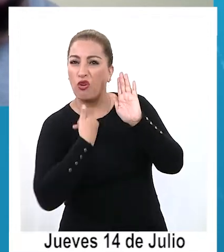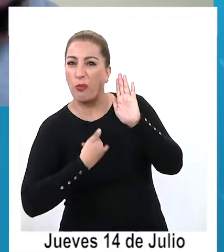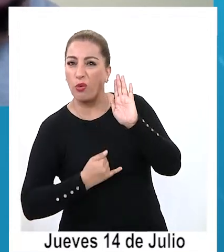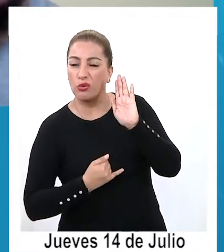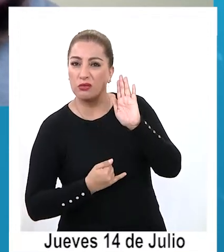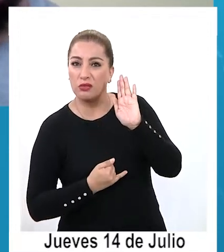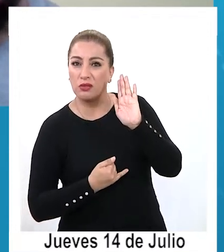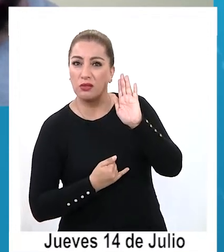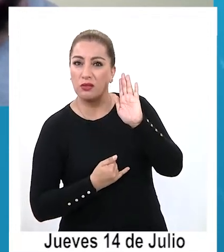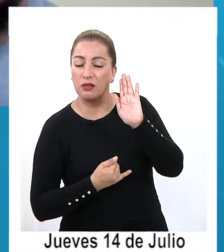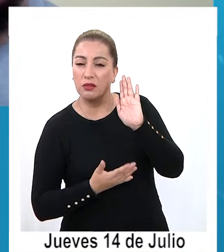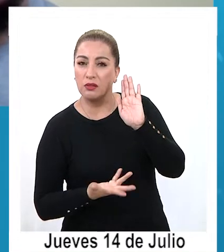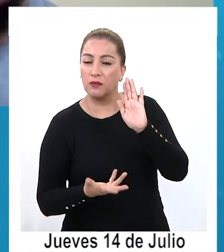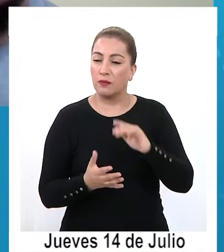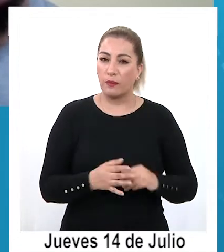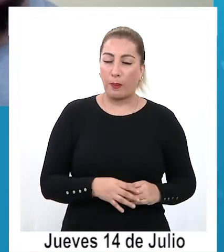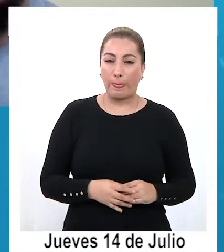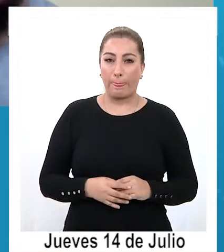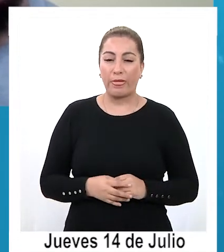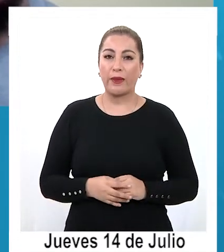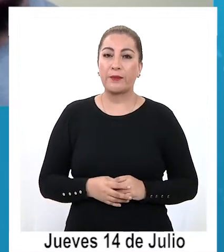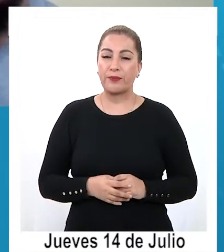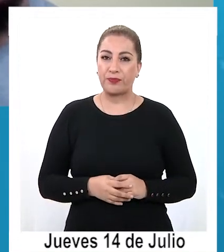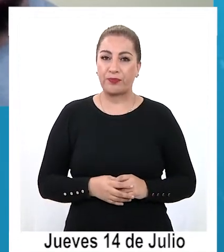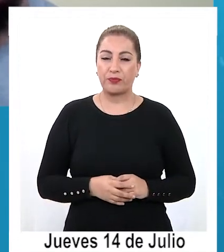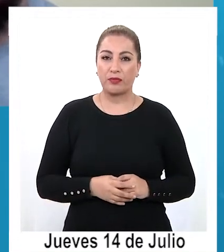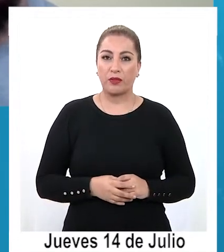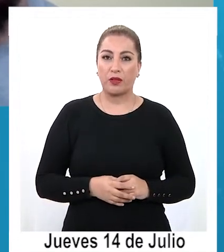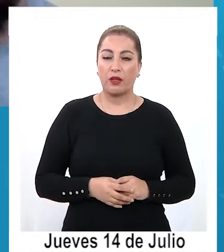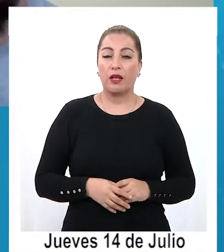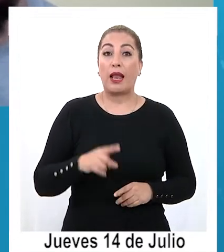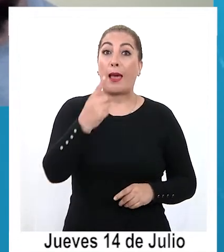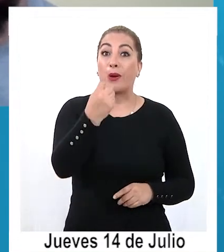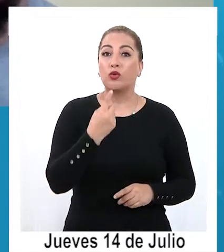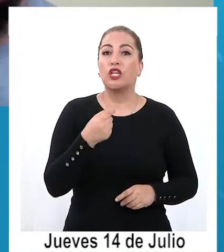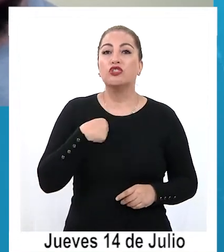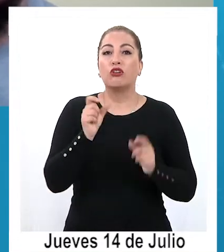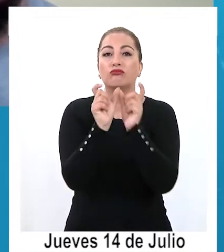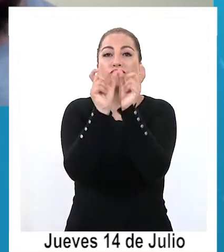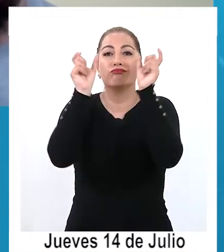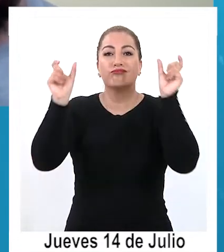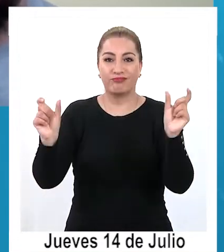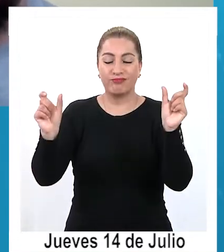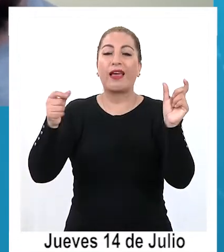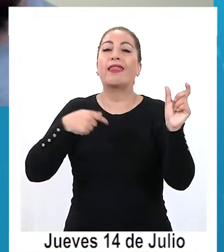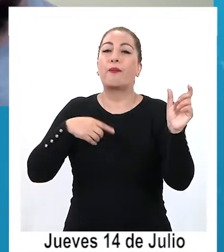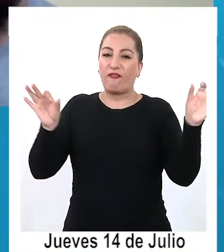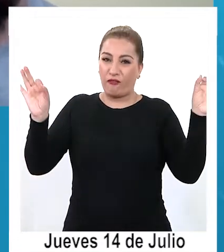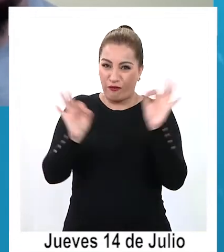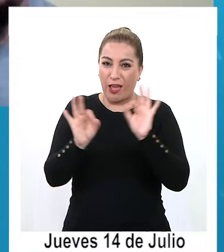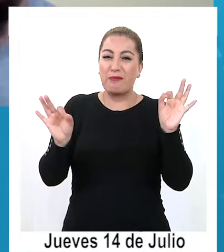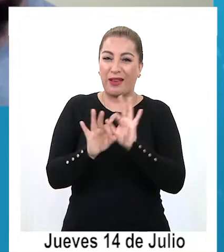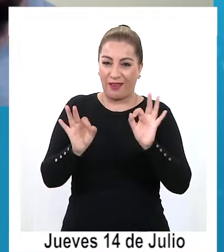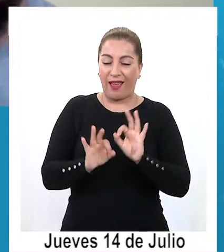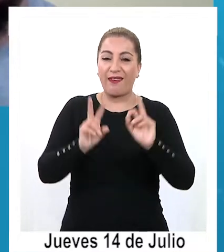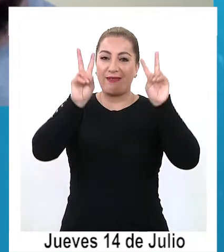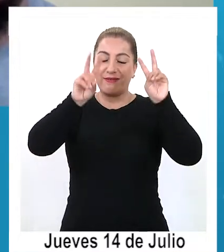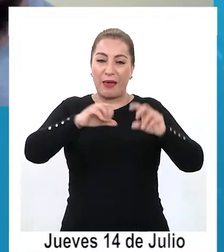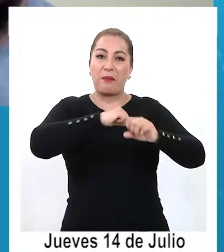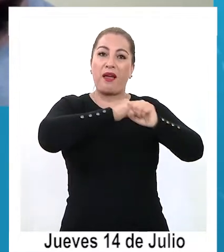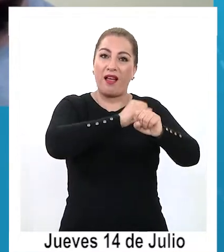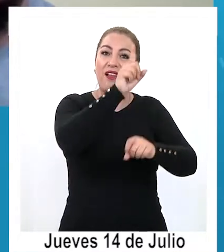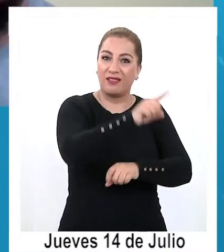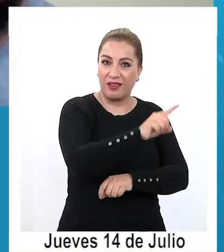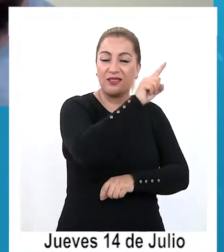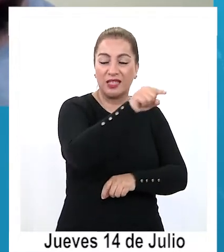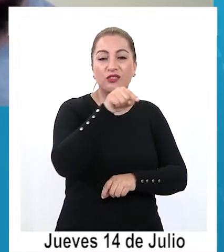va en contra de mis principios? Ya, voy a separar un poco esa pregunta en dos cosas para poder explicar el fenómeno del rechazo y poder, a